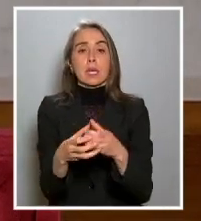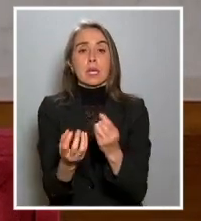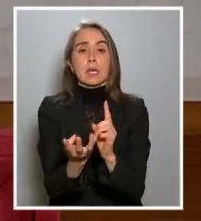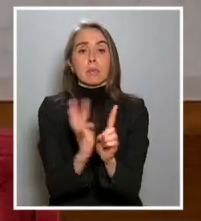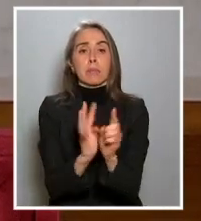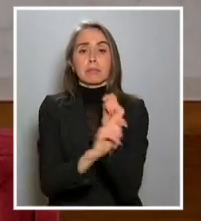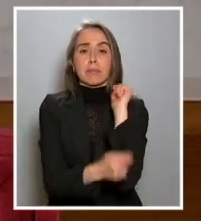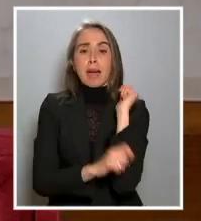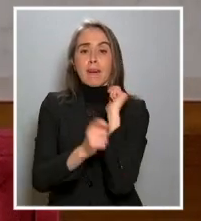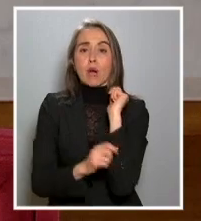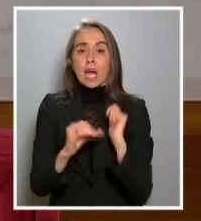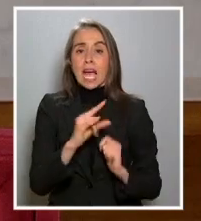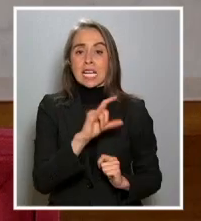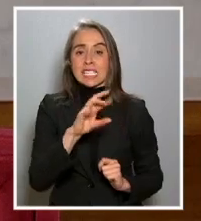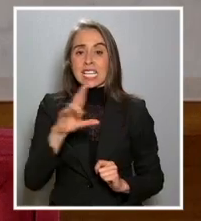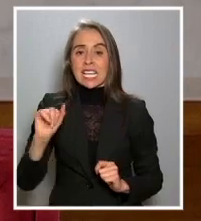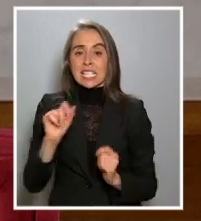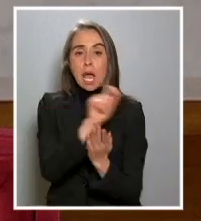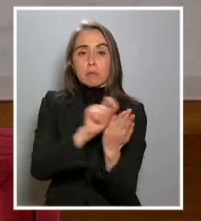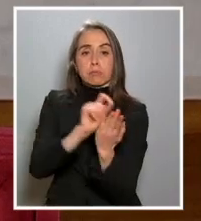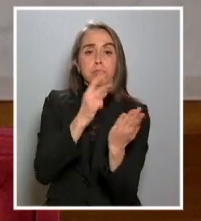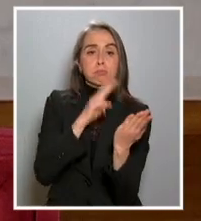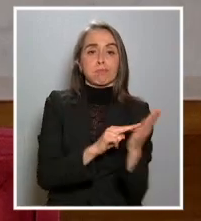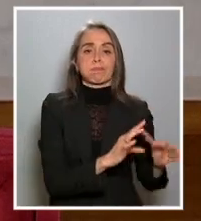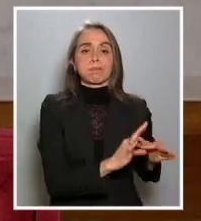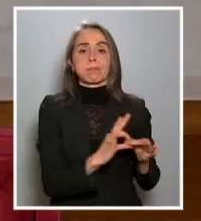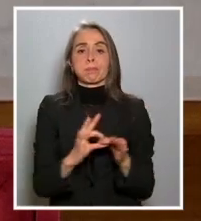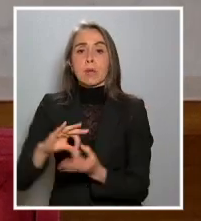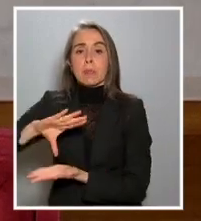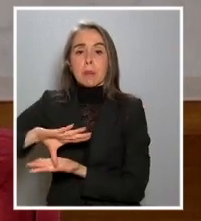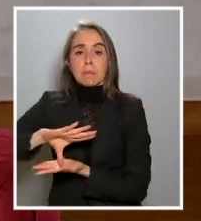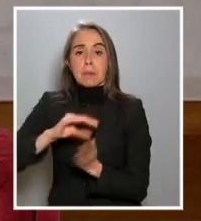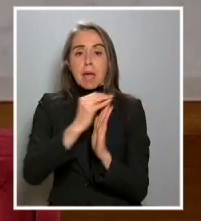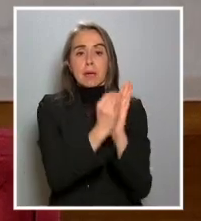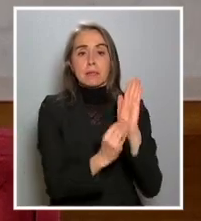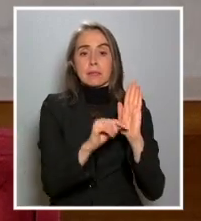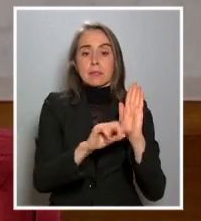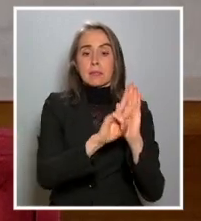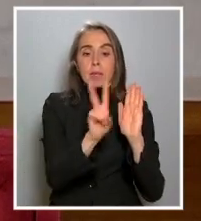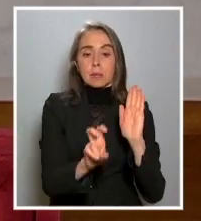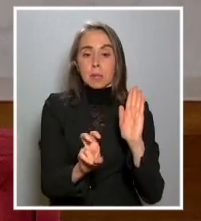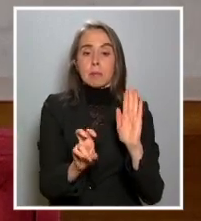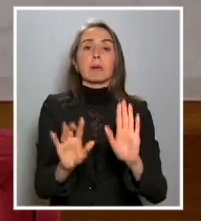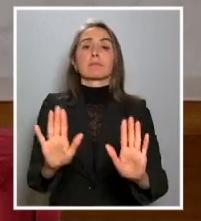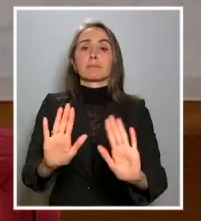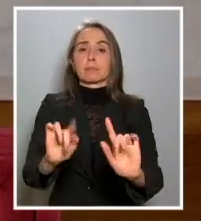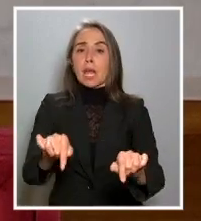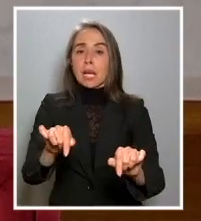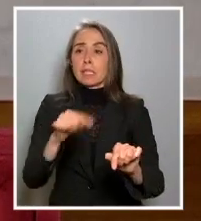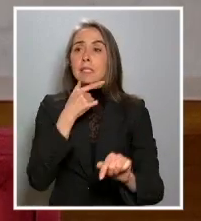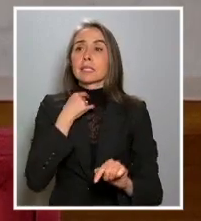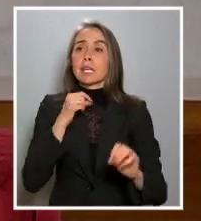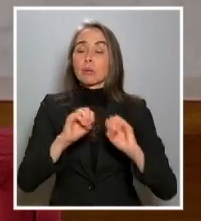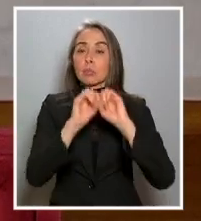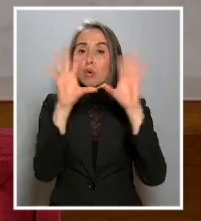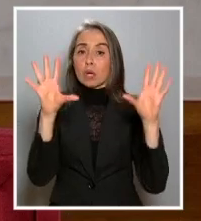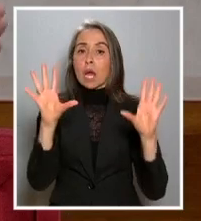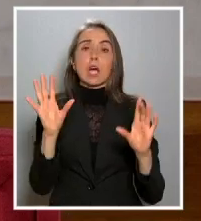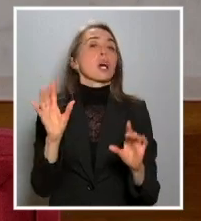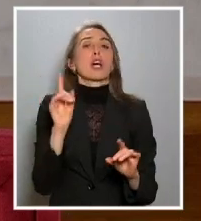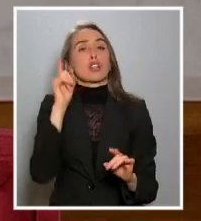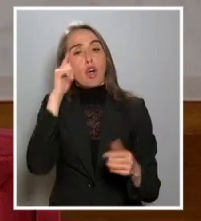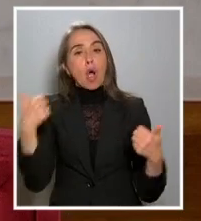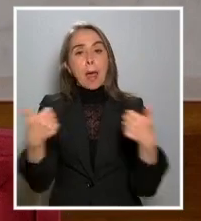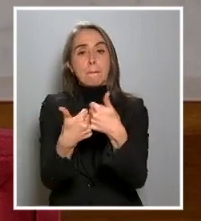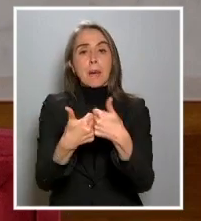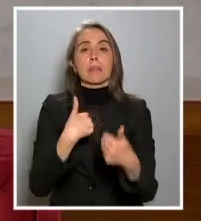Cancillería que preparen un escrito con nuestros argumentos en esta materia. Y aquí quiero dejar muy claro que no hay lugar a